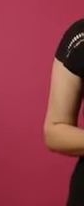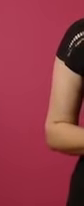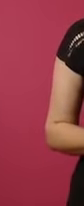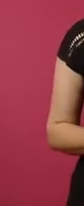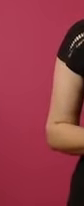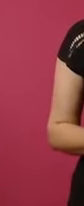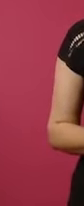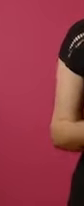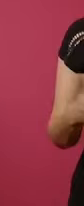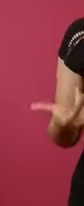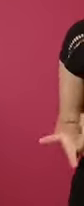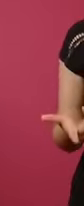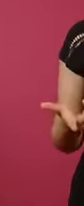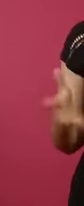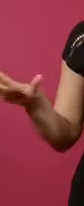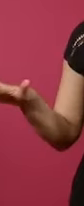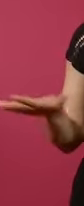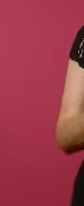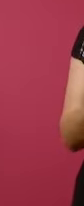de un sistema